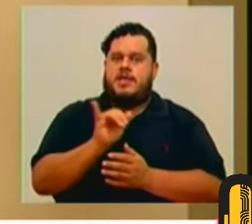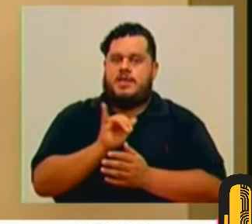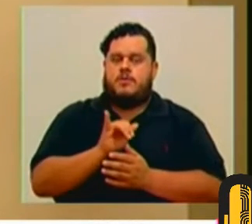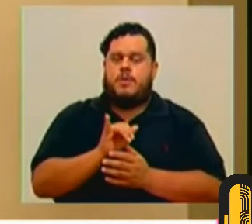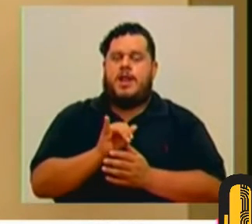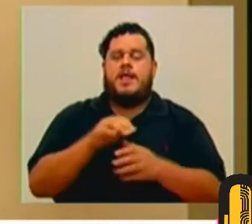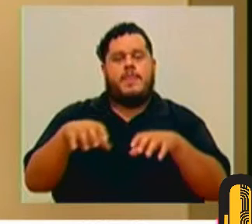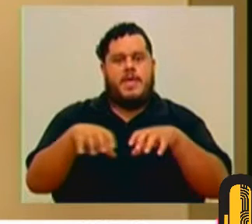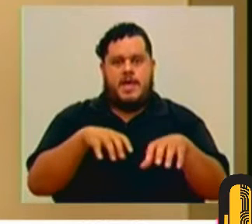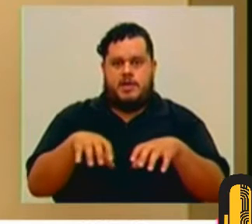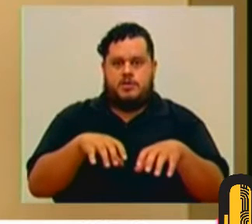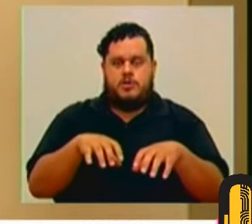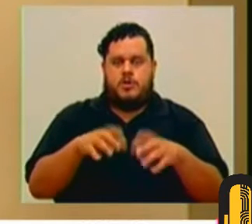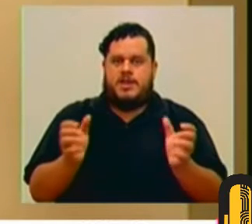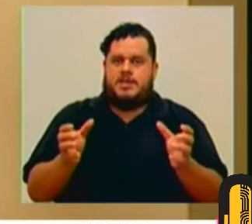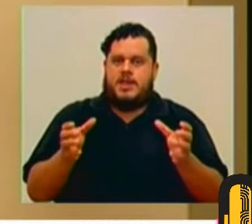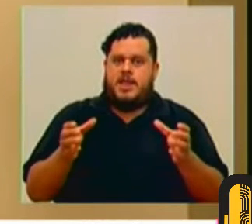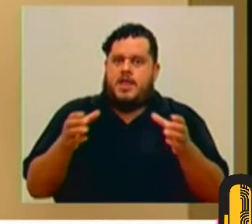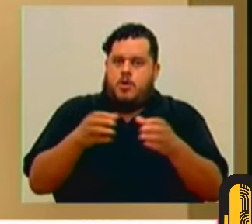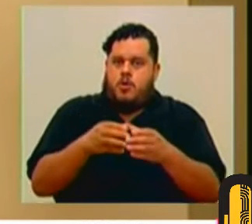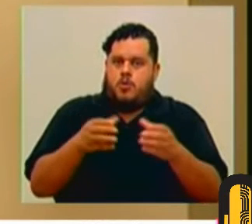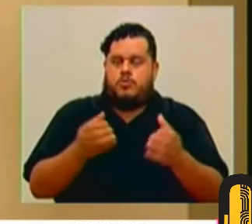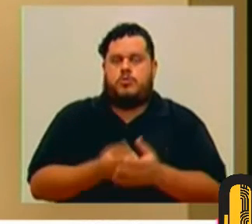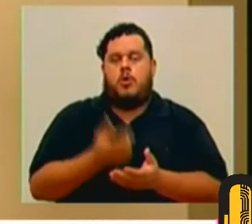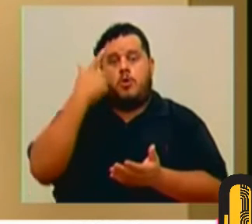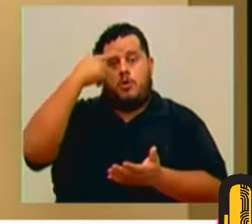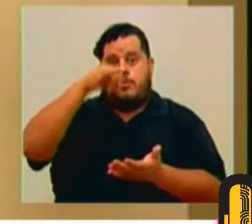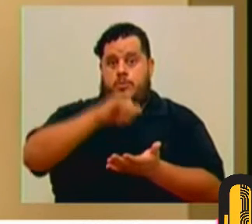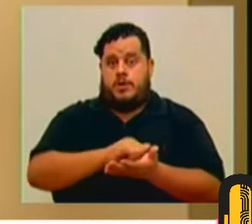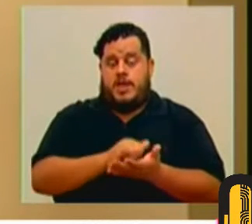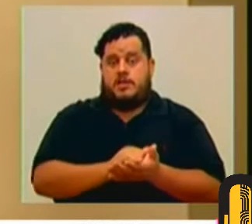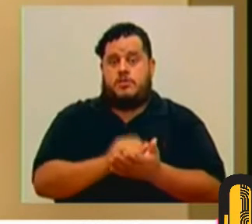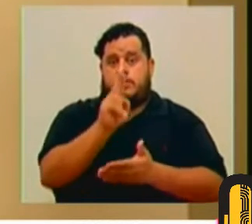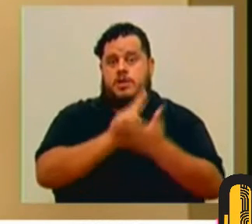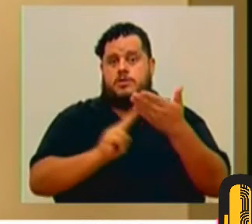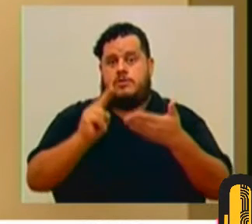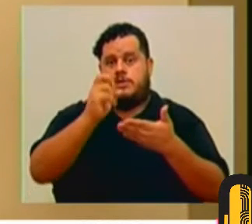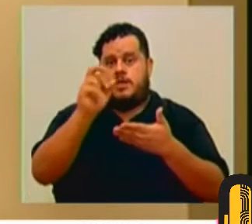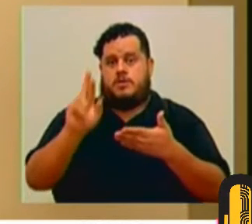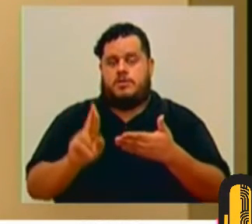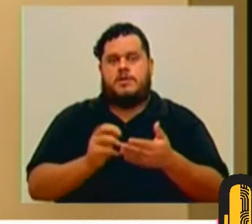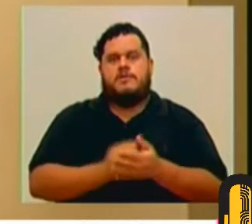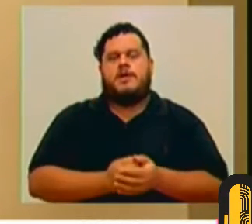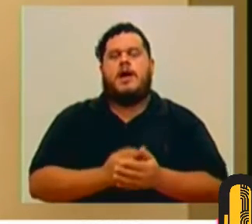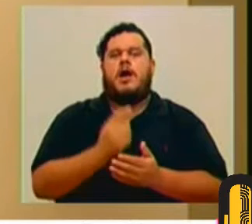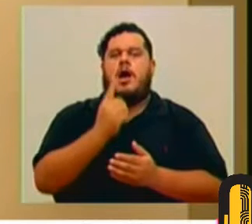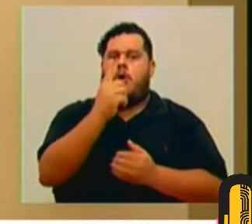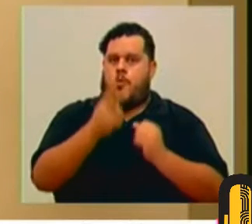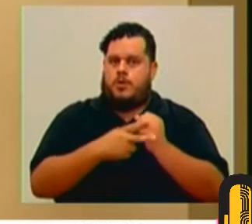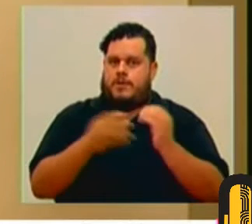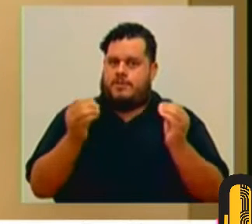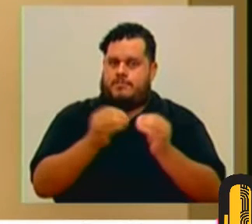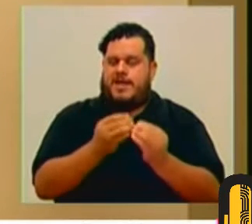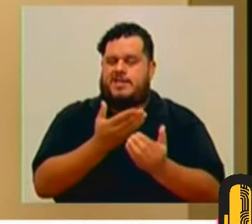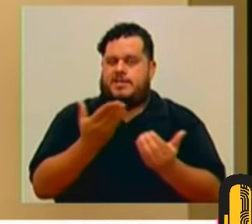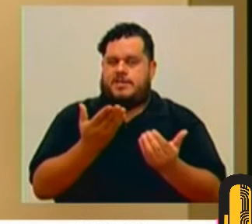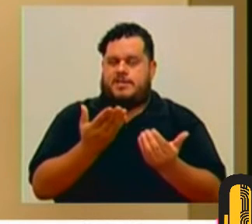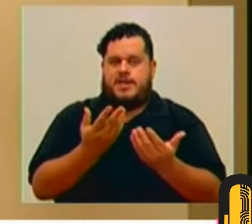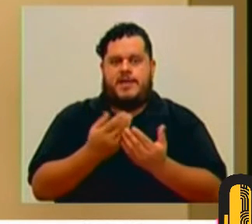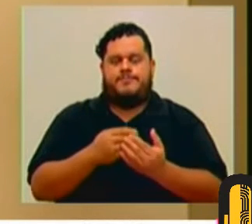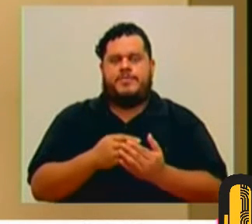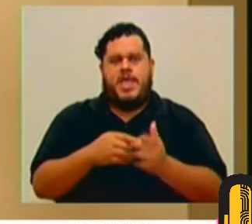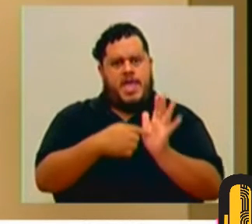de acciones conjuntas. Por eso, la Universidad de Costa Rica, una vez más, evidencia